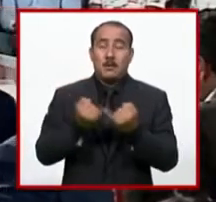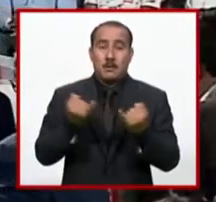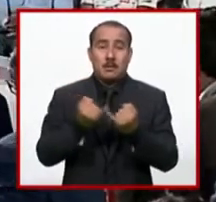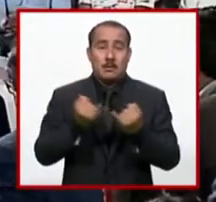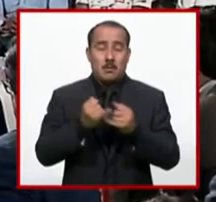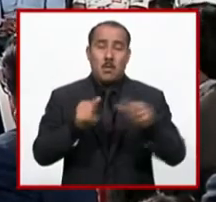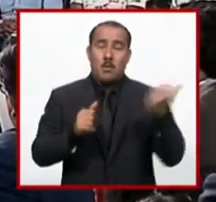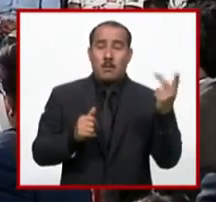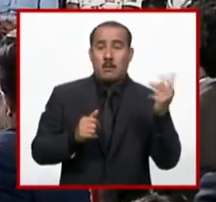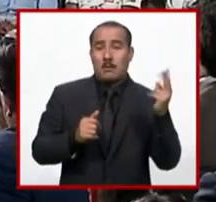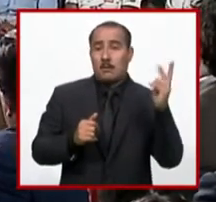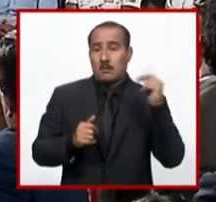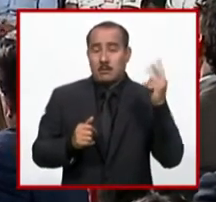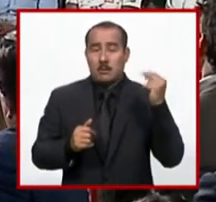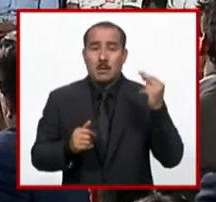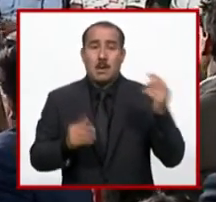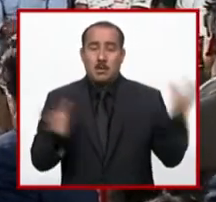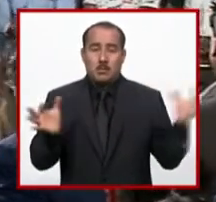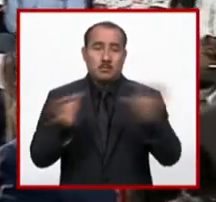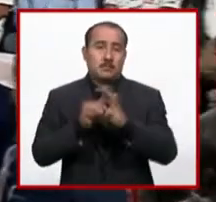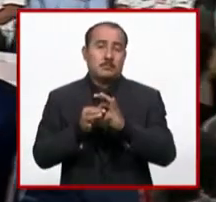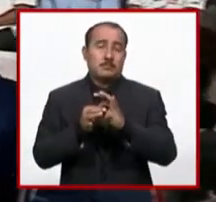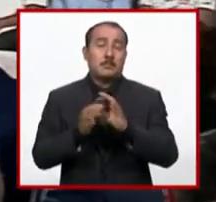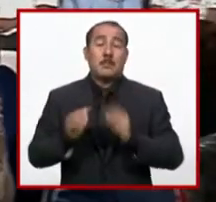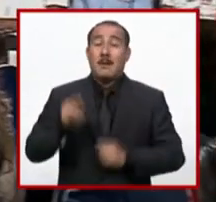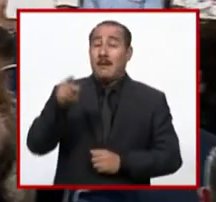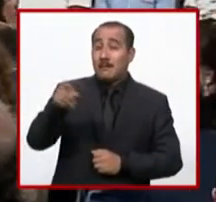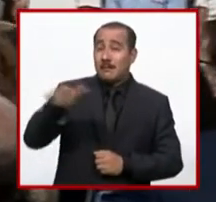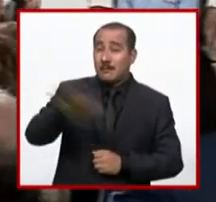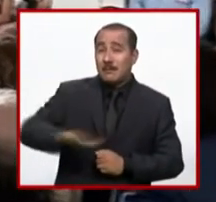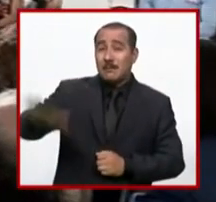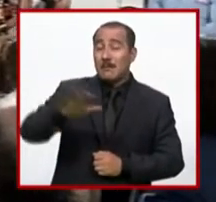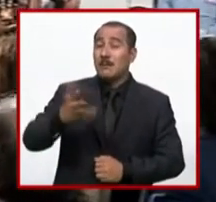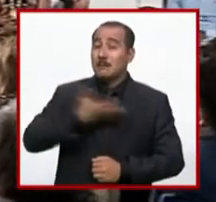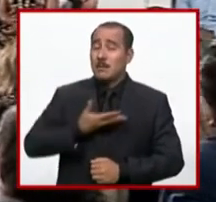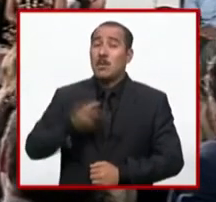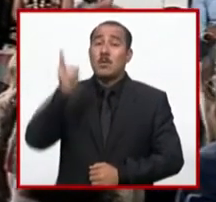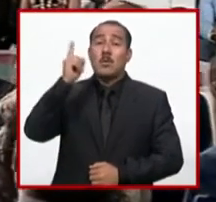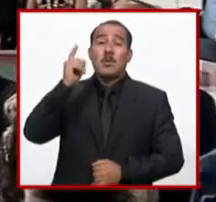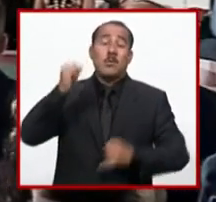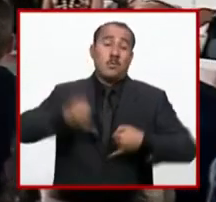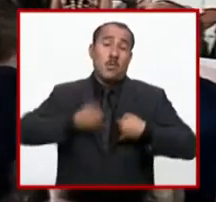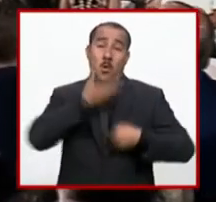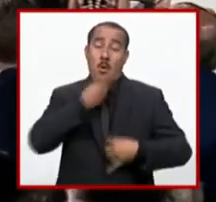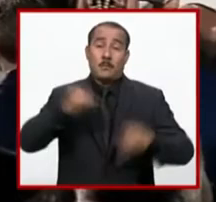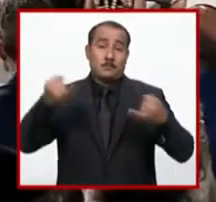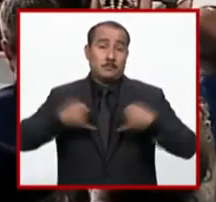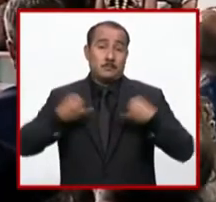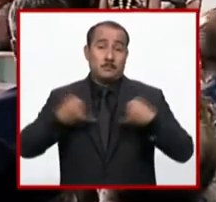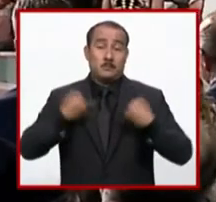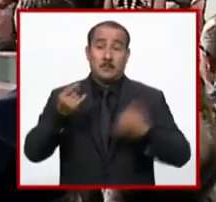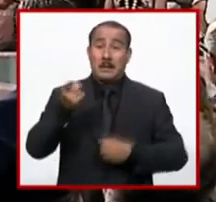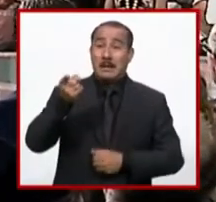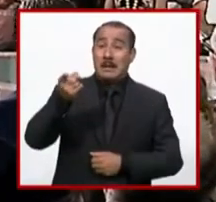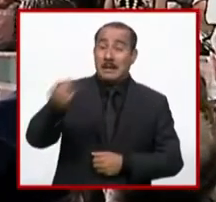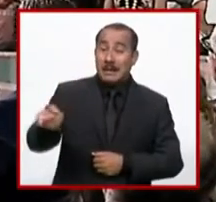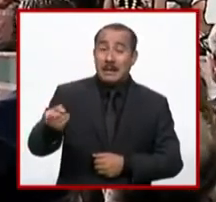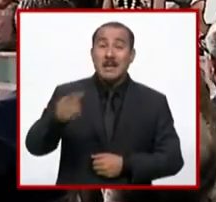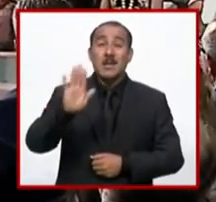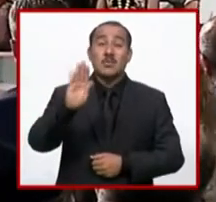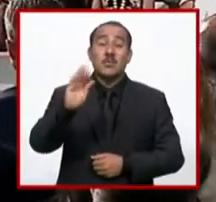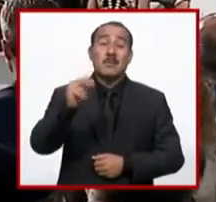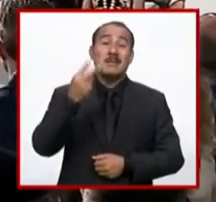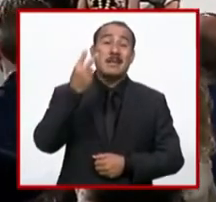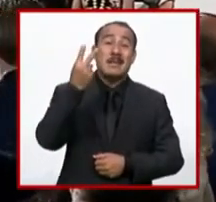de comunicación, porque en esos lugares nos dimos cuenta que había un joven que había reincidido más de